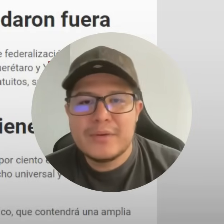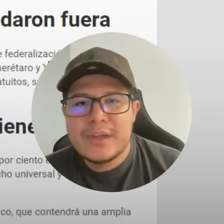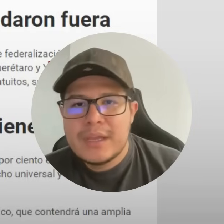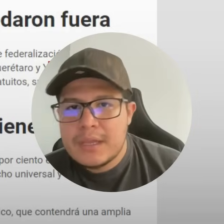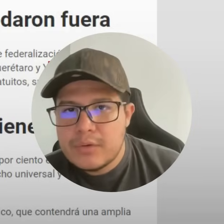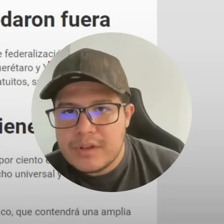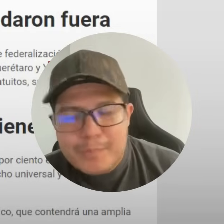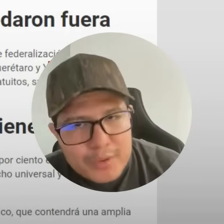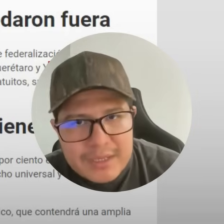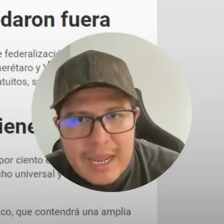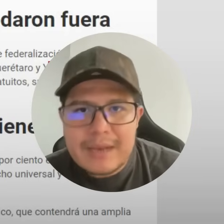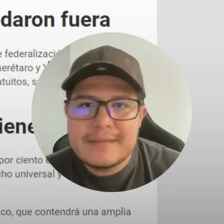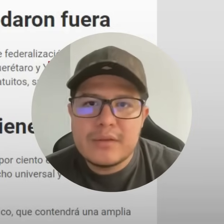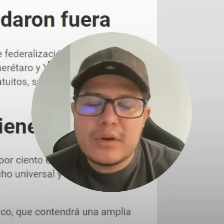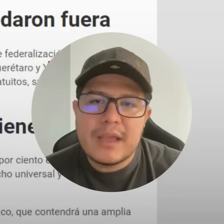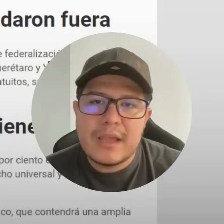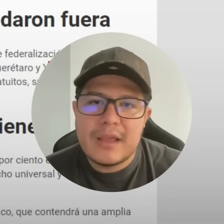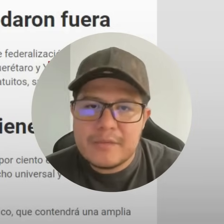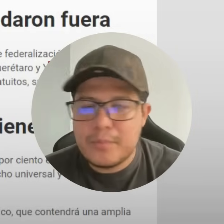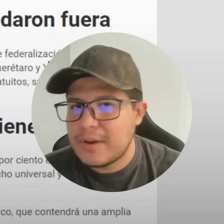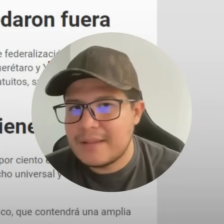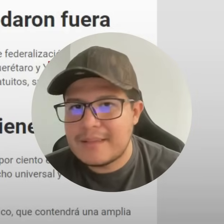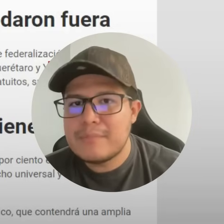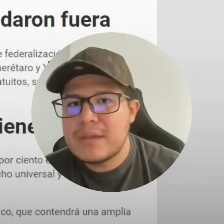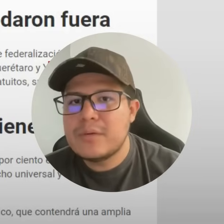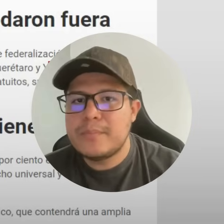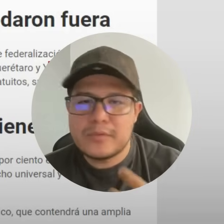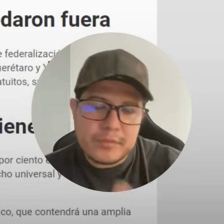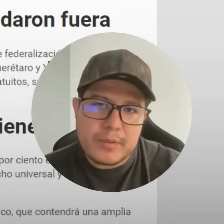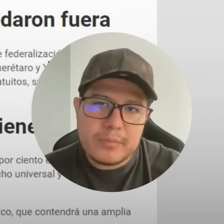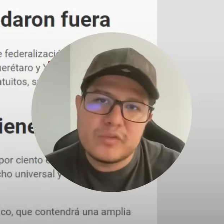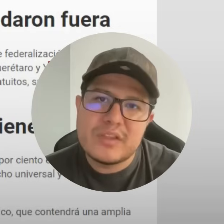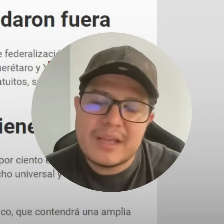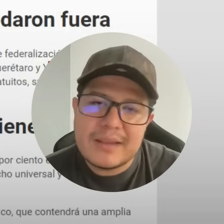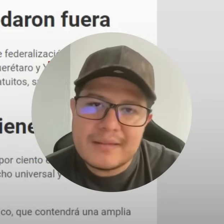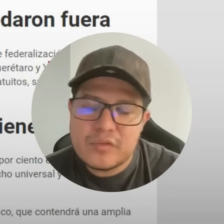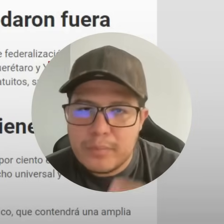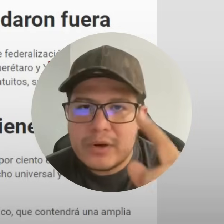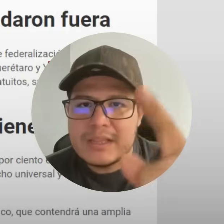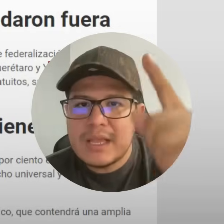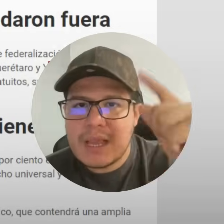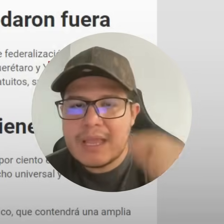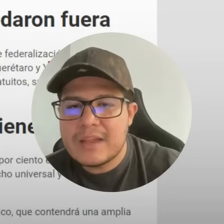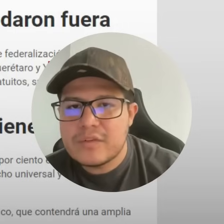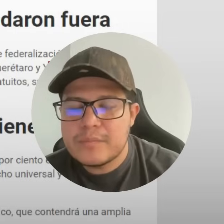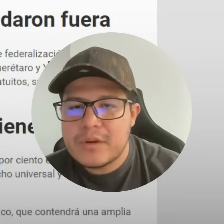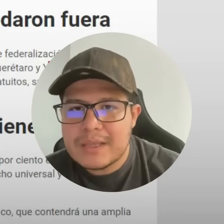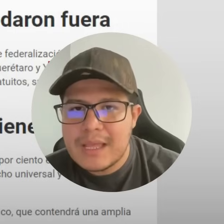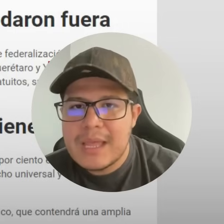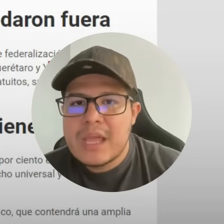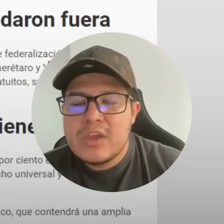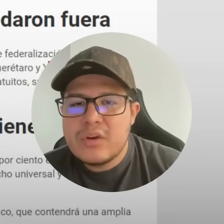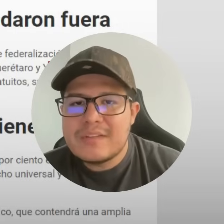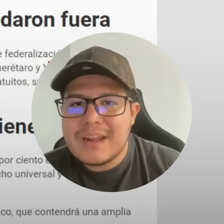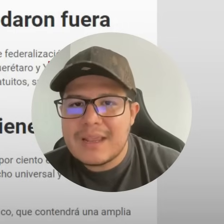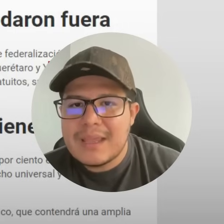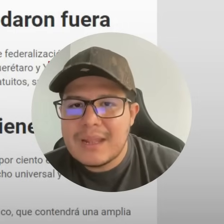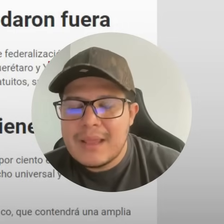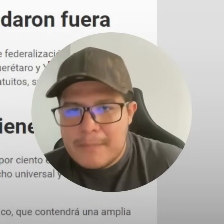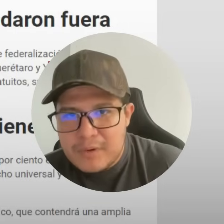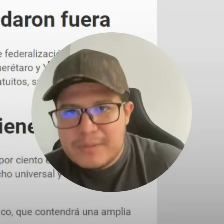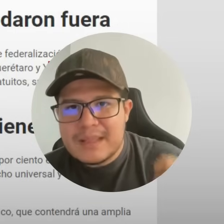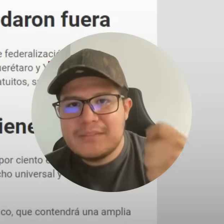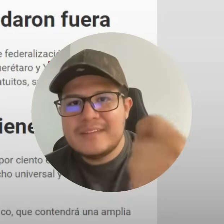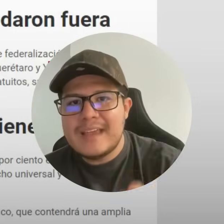ciudadano y no es es por tirarle sino que es porque están viendo por sus propios intereses su política ya es obsoleta y hoy se